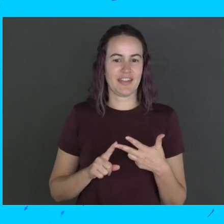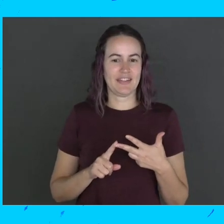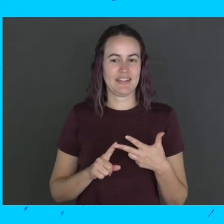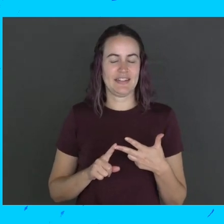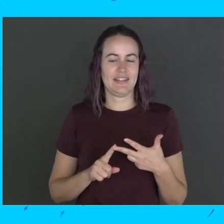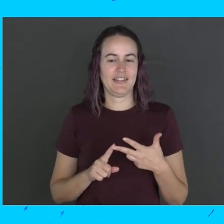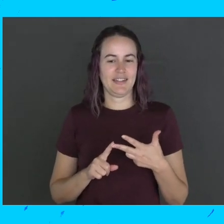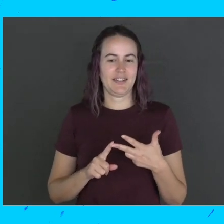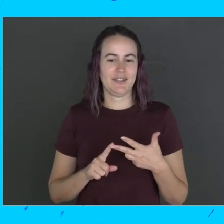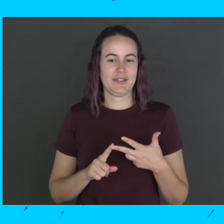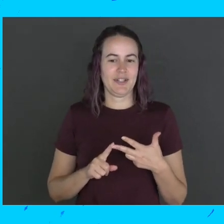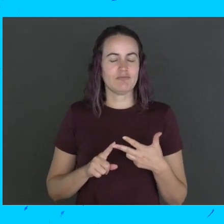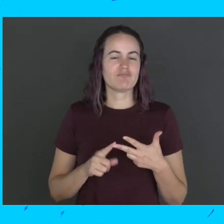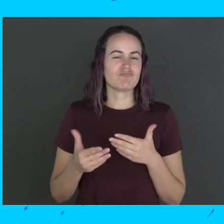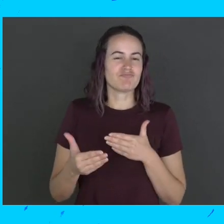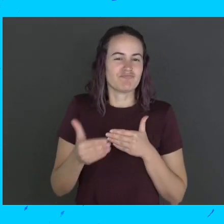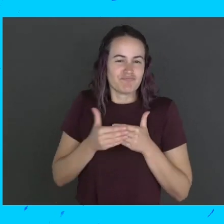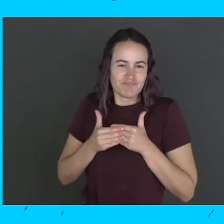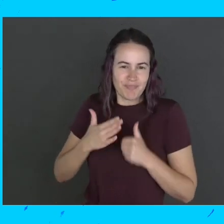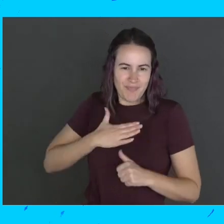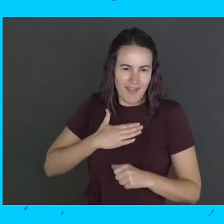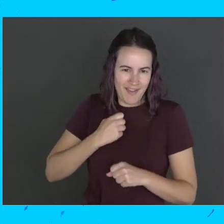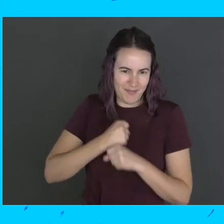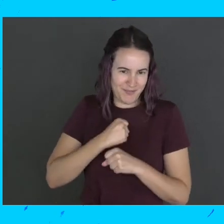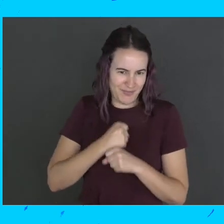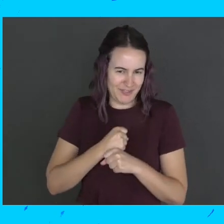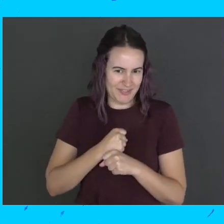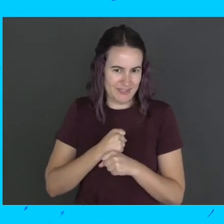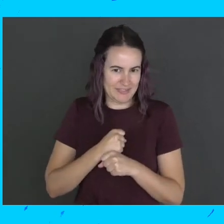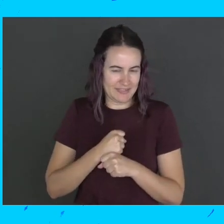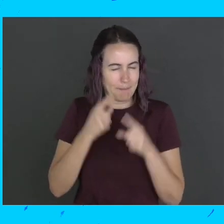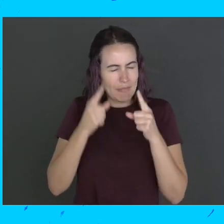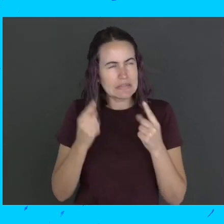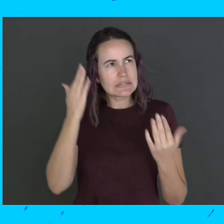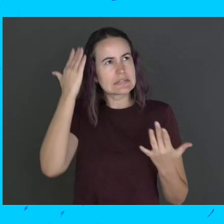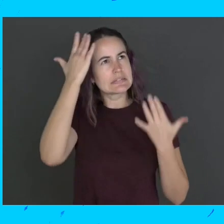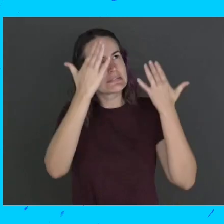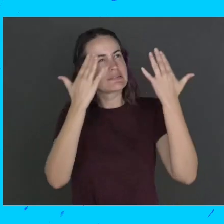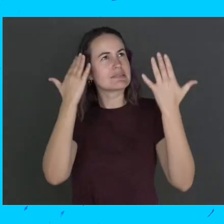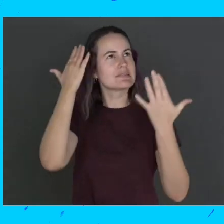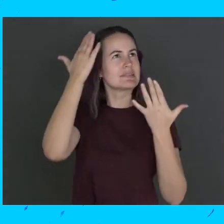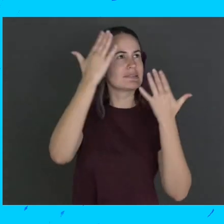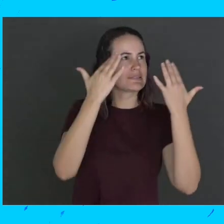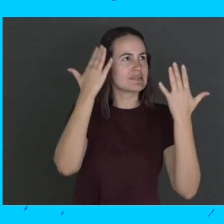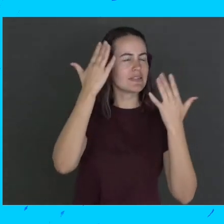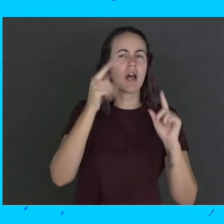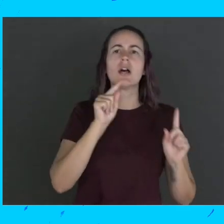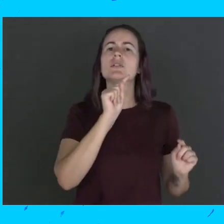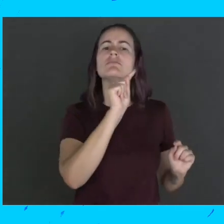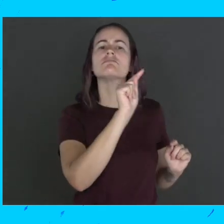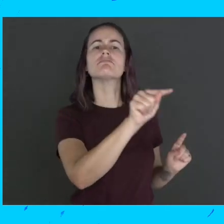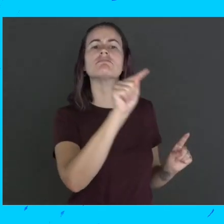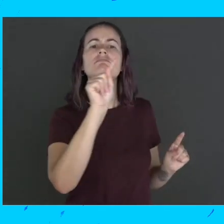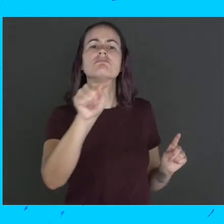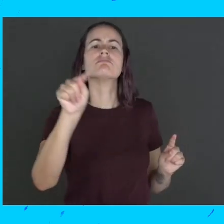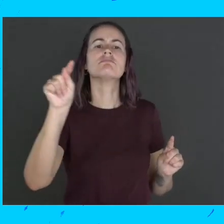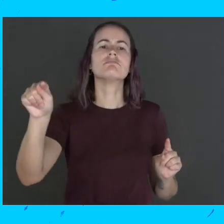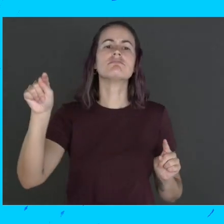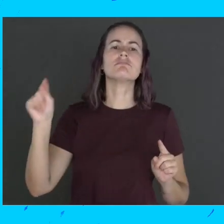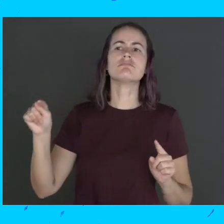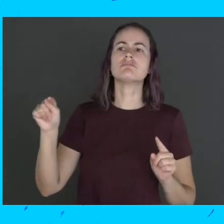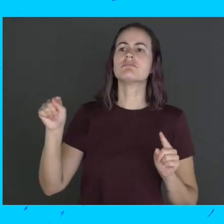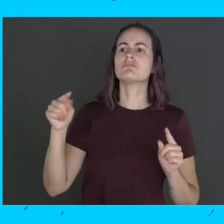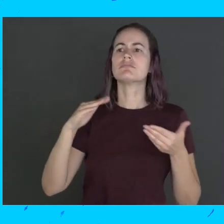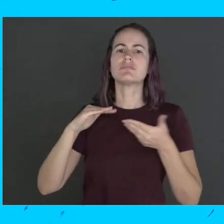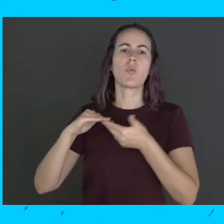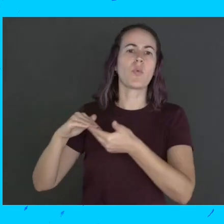Y diré una vez más que después de este evento, la estrategia será compartida